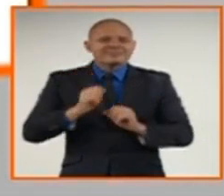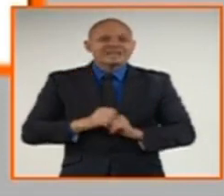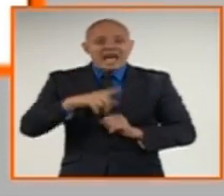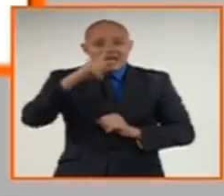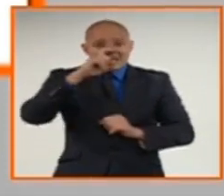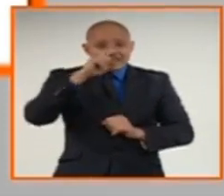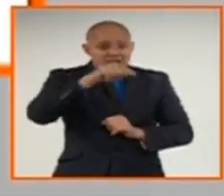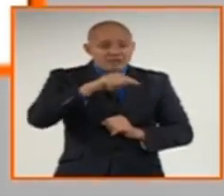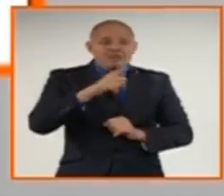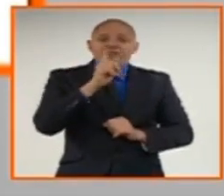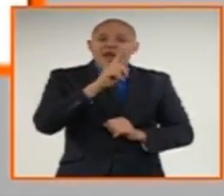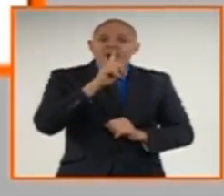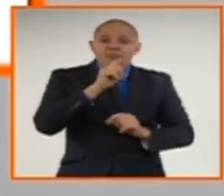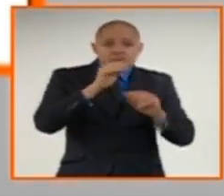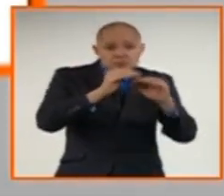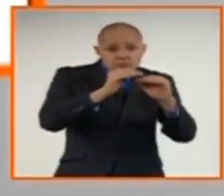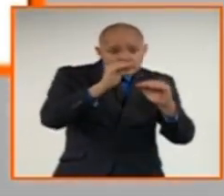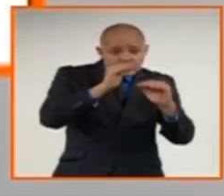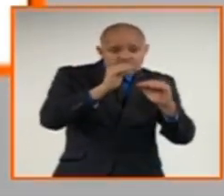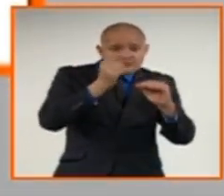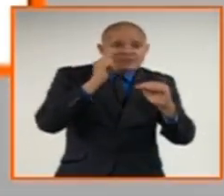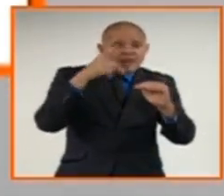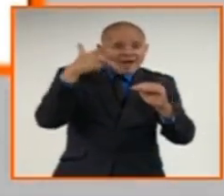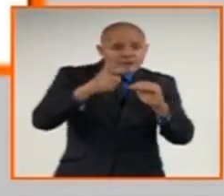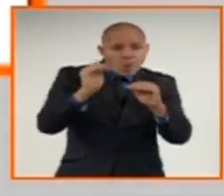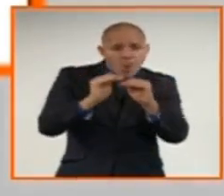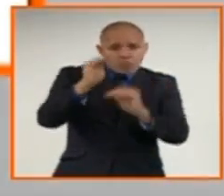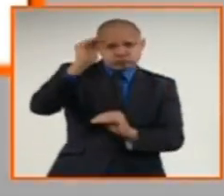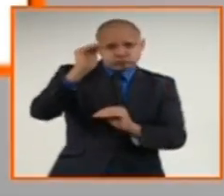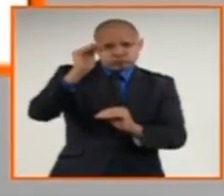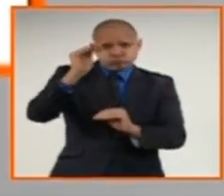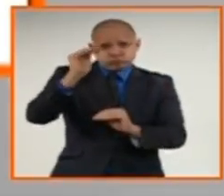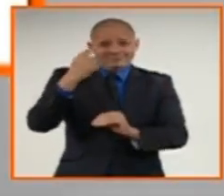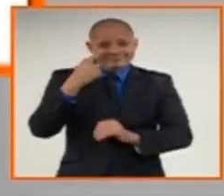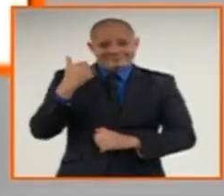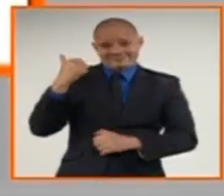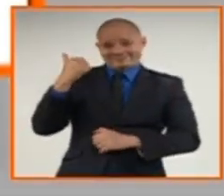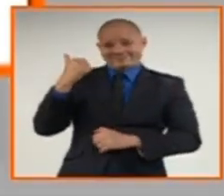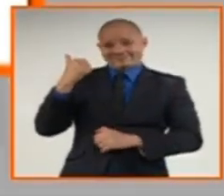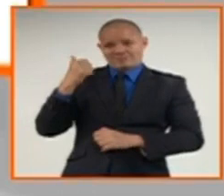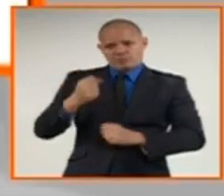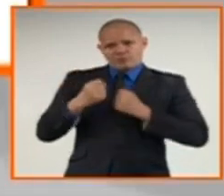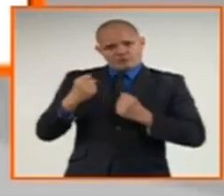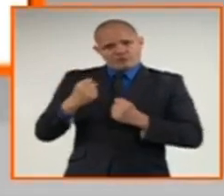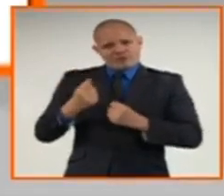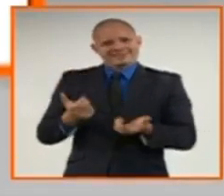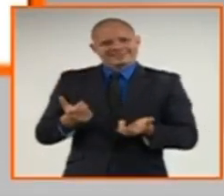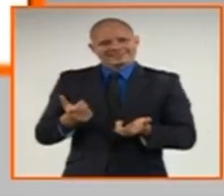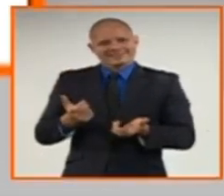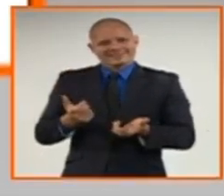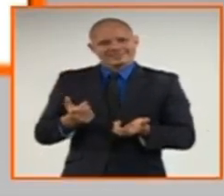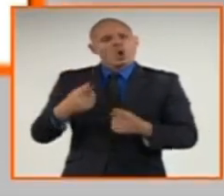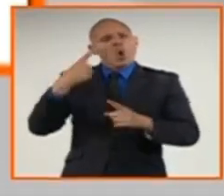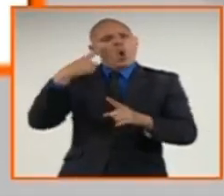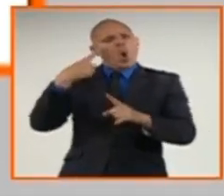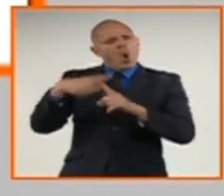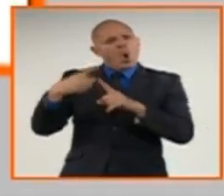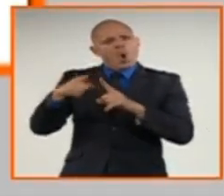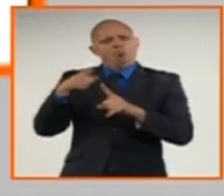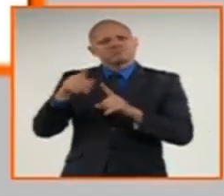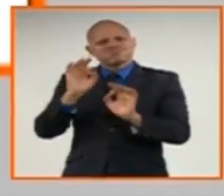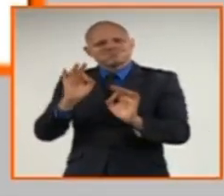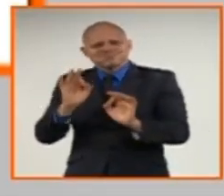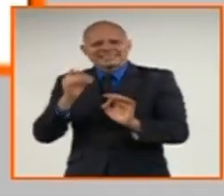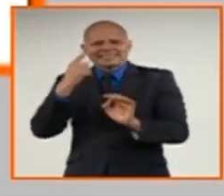de inhibición significativamente superiores a los adultos, y en los anticuerpos neutralizantes, que generalmente son tamaños muestrales